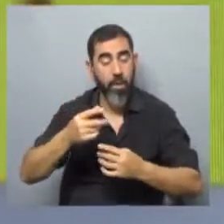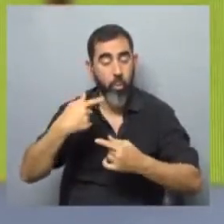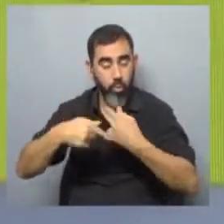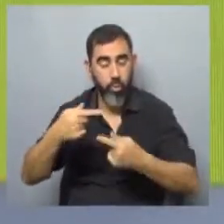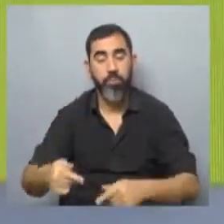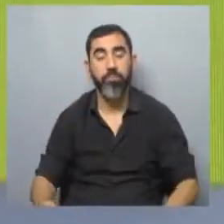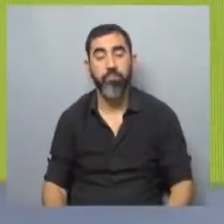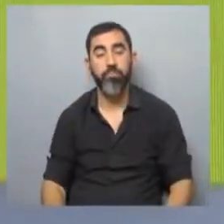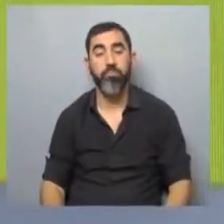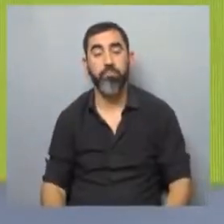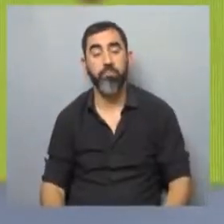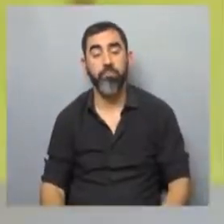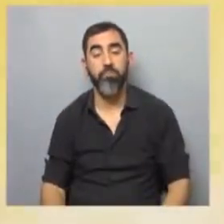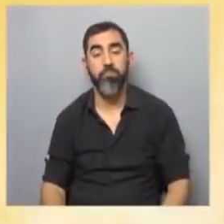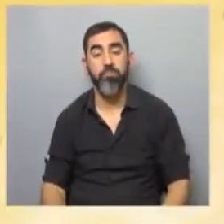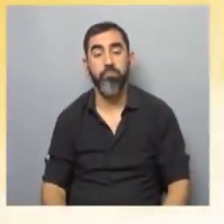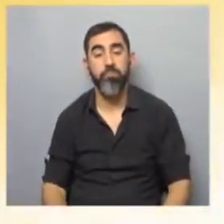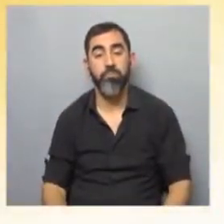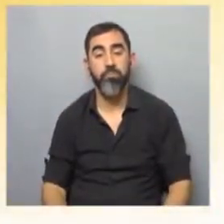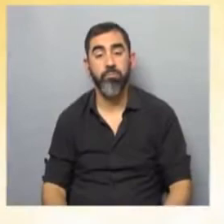a escuchar al doctor Rodríguez.